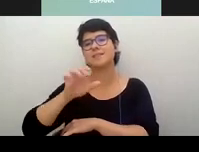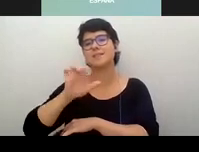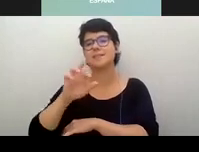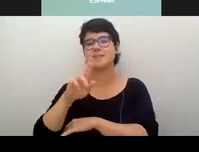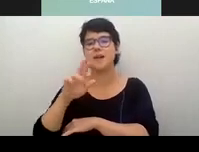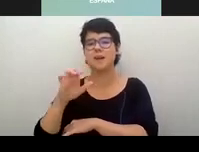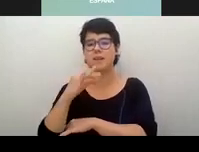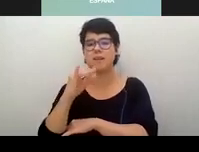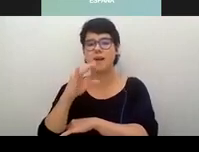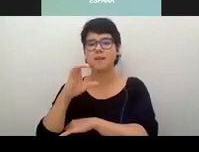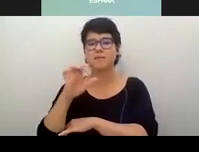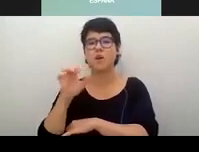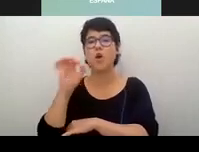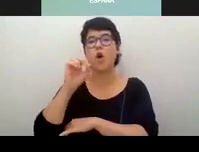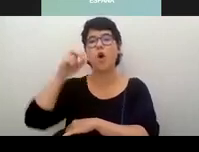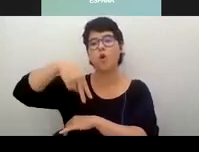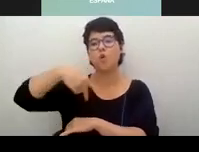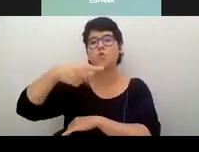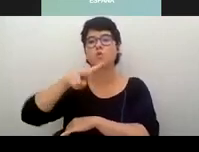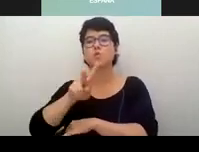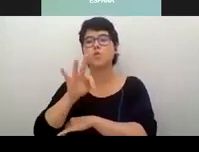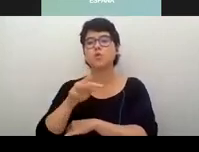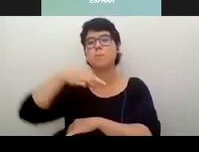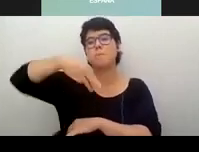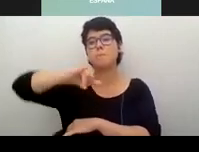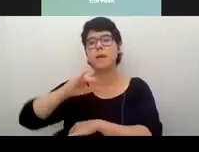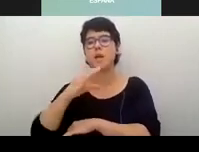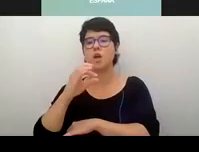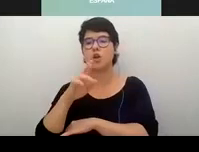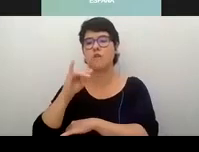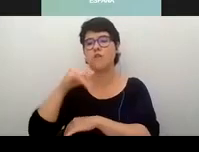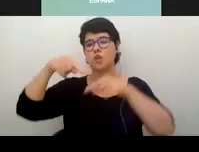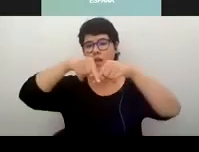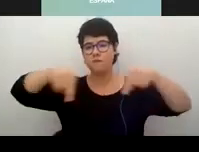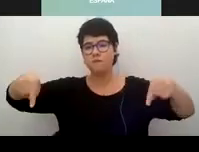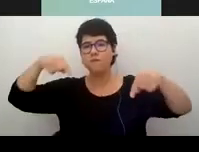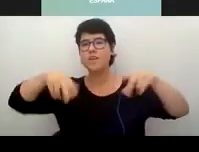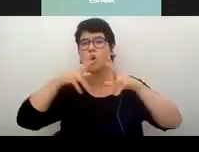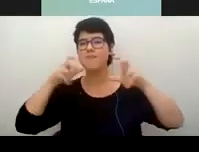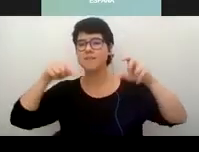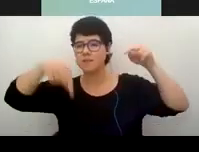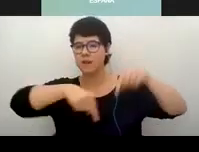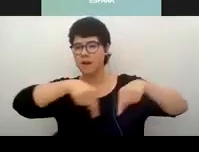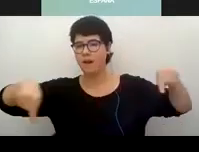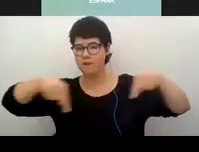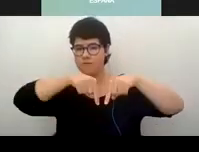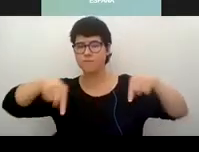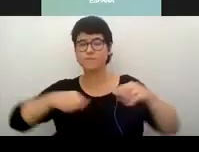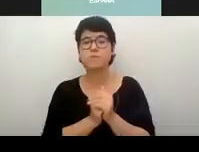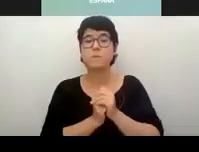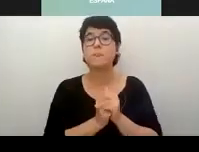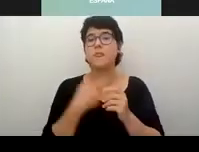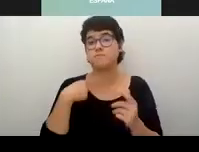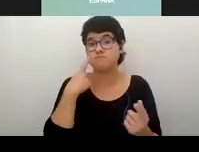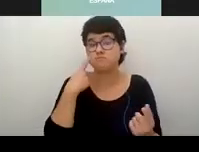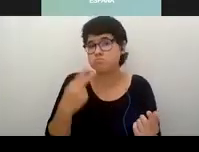cual y veréis que resulta muy sorprendente y que realmente según la microbiota de